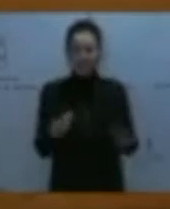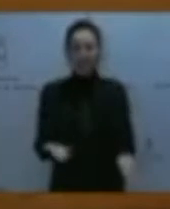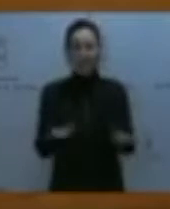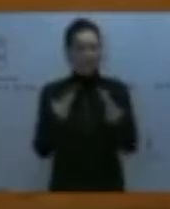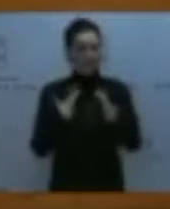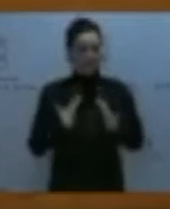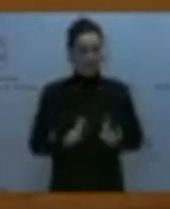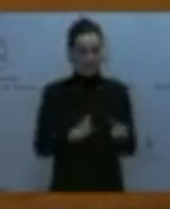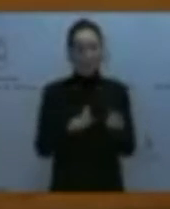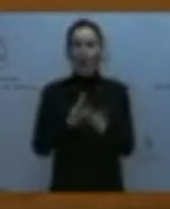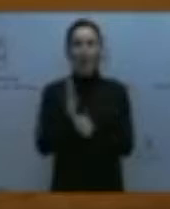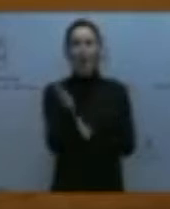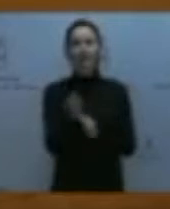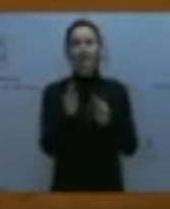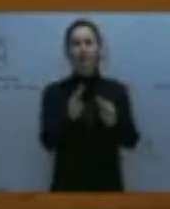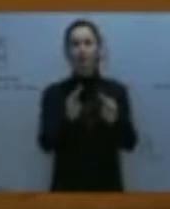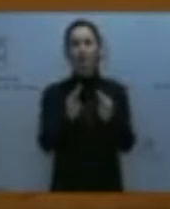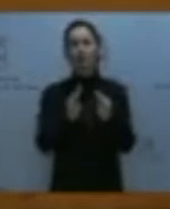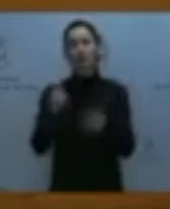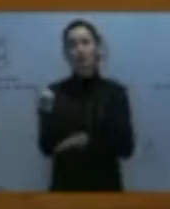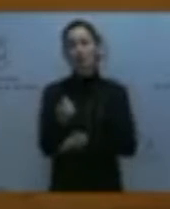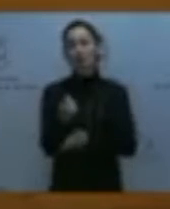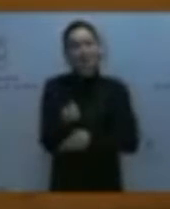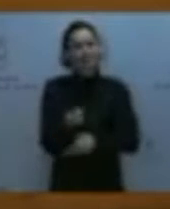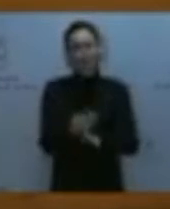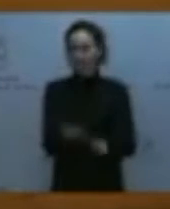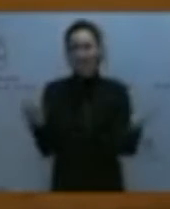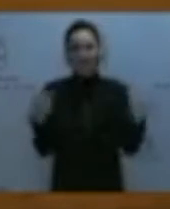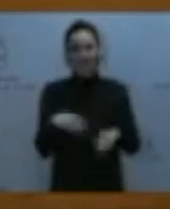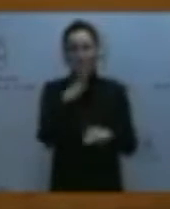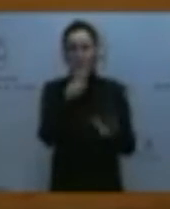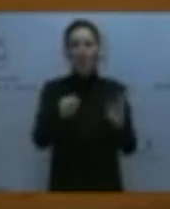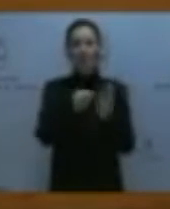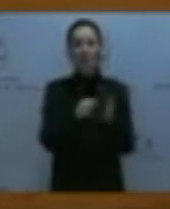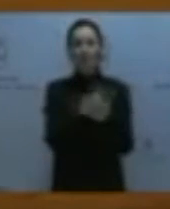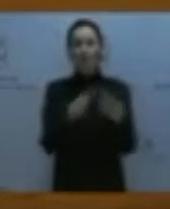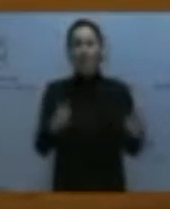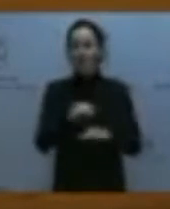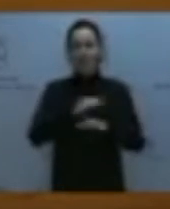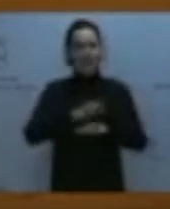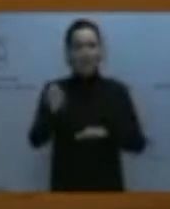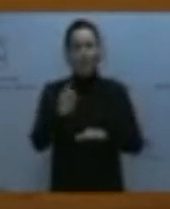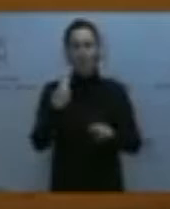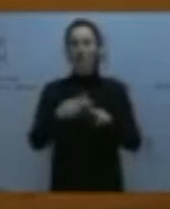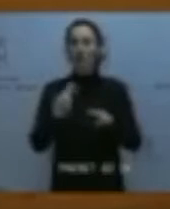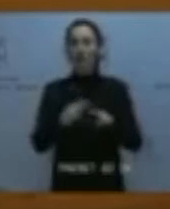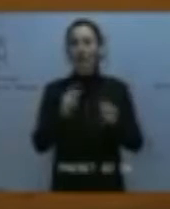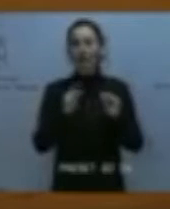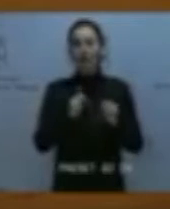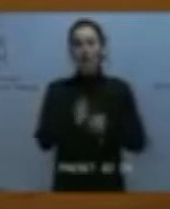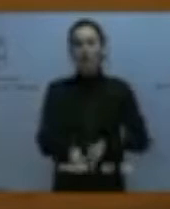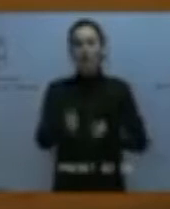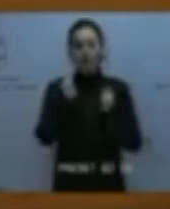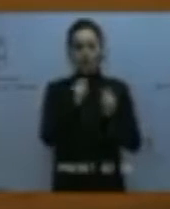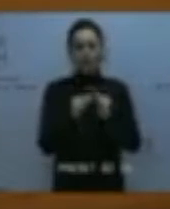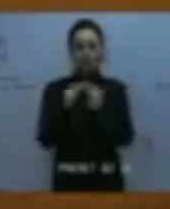afectados por una asignación de cuotas insuficientes que violentan el artículo 17 de la política pesquera comunitaria, en el